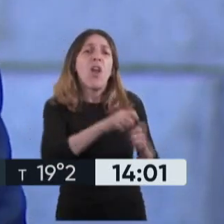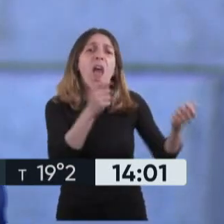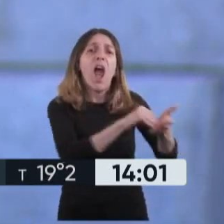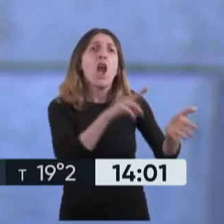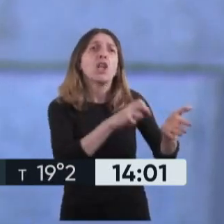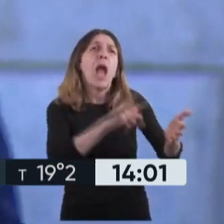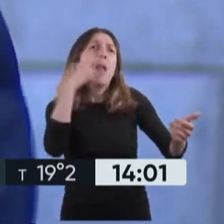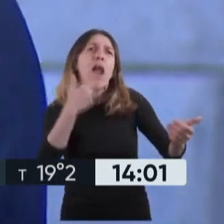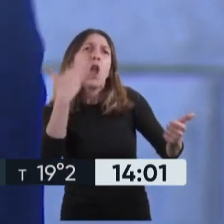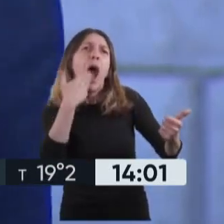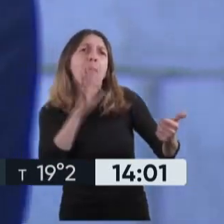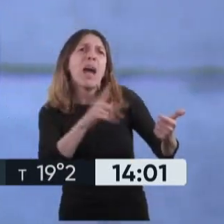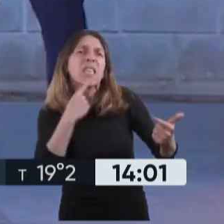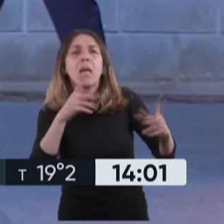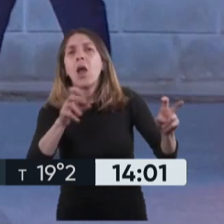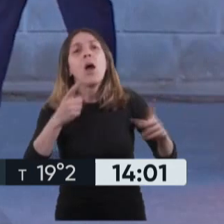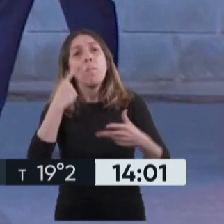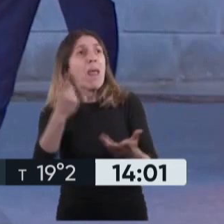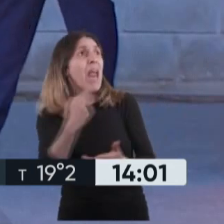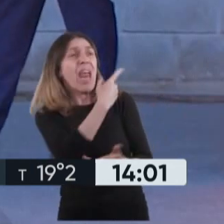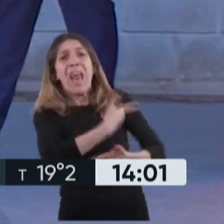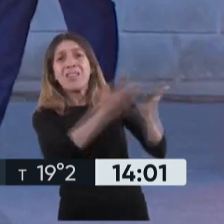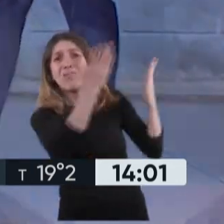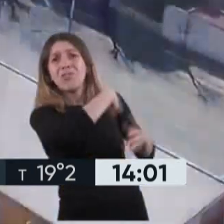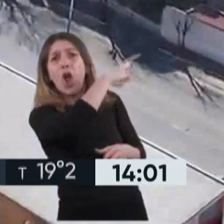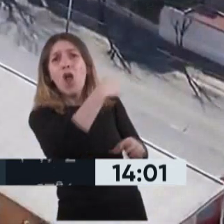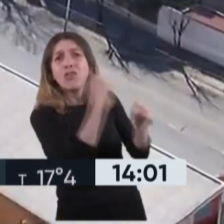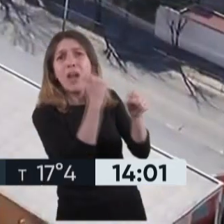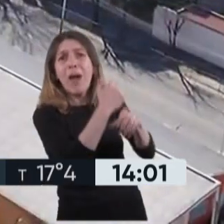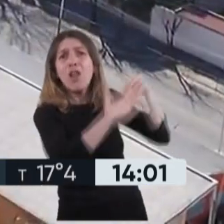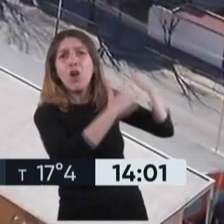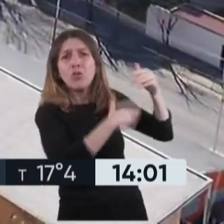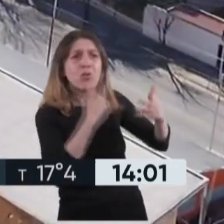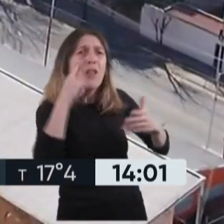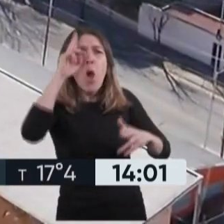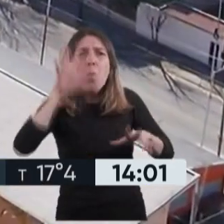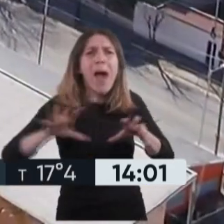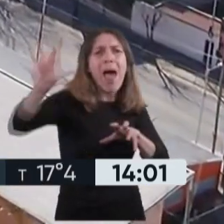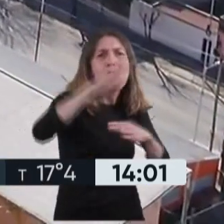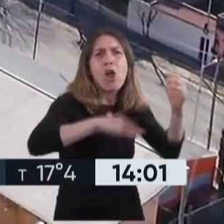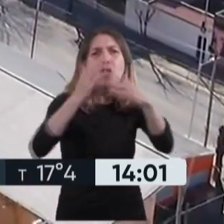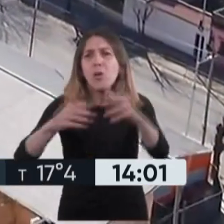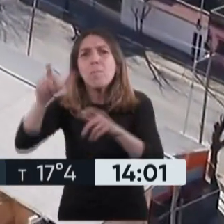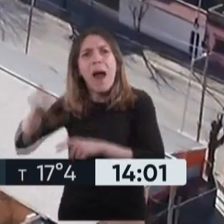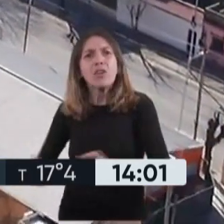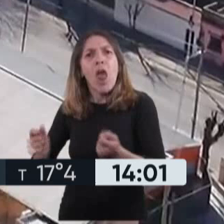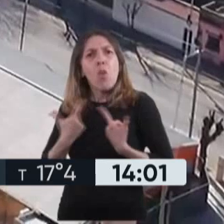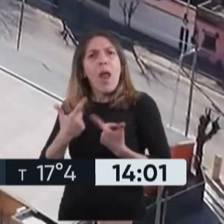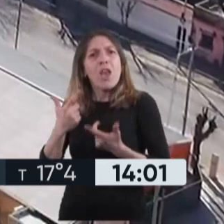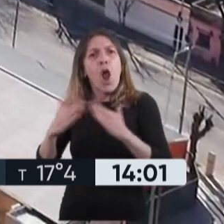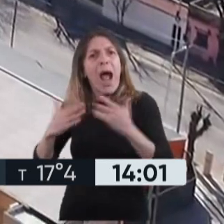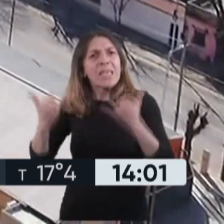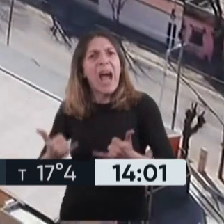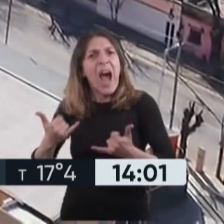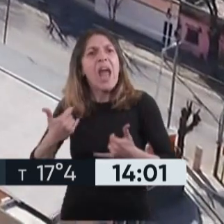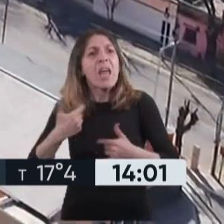no se dedican a todo esto a todo lo que están trabajando a todo lo que estamos construyendo a los que están recibiendo un crédito y empiezan a construir